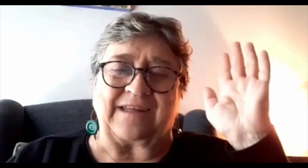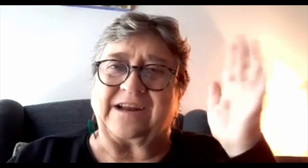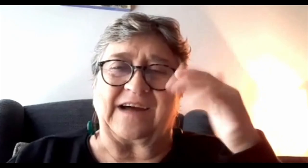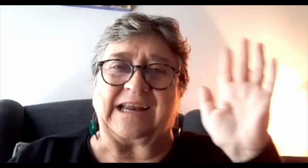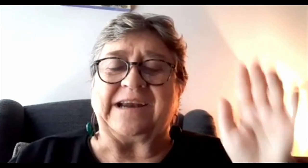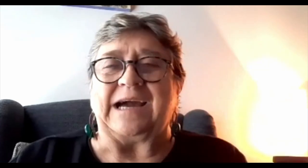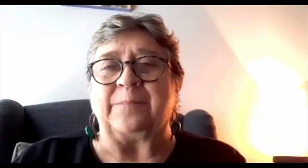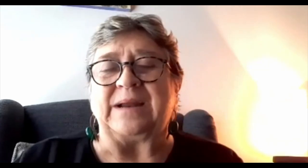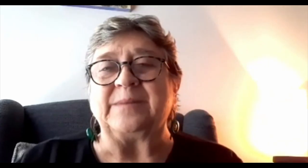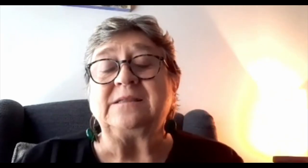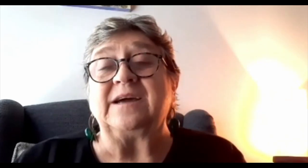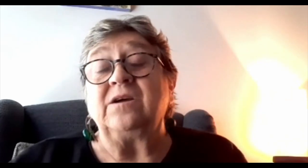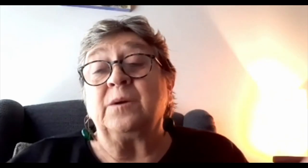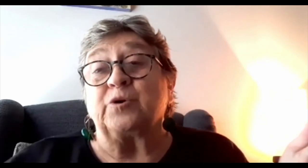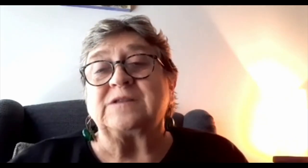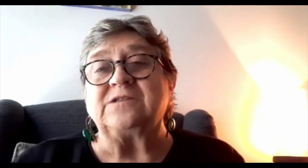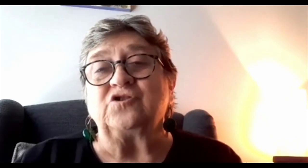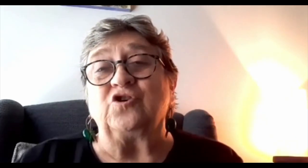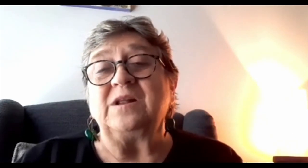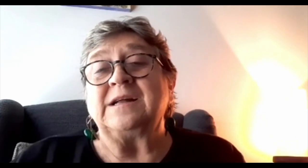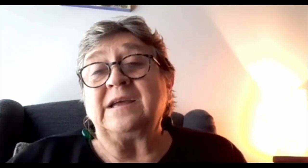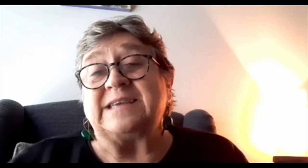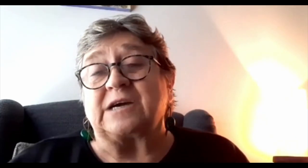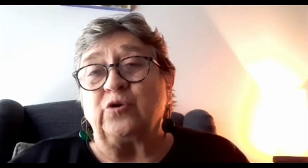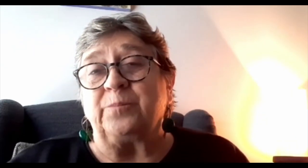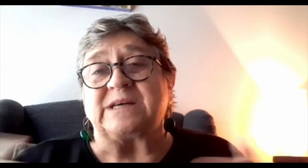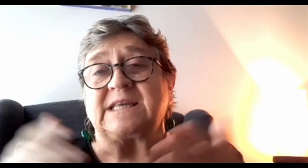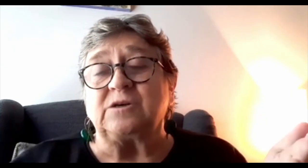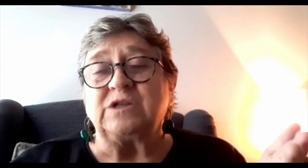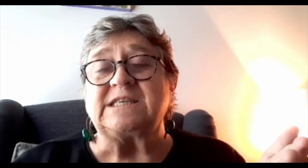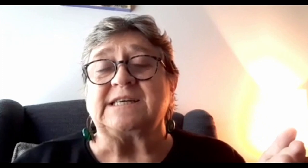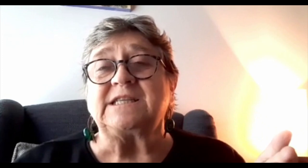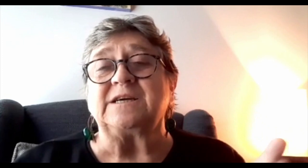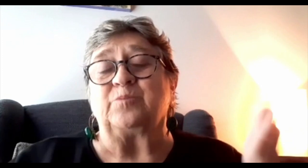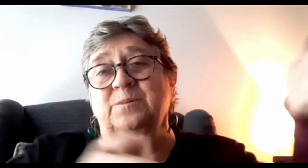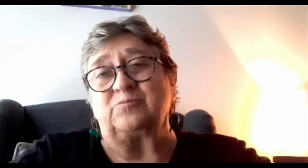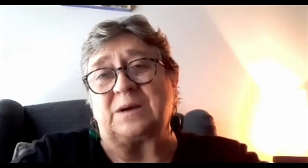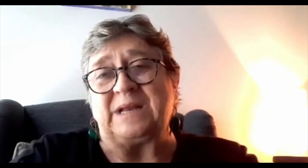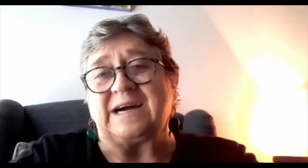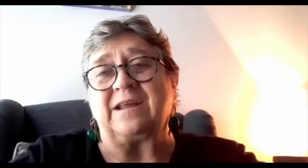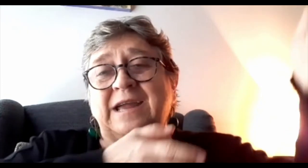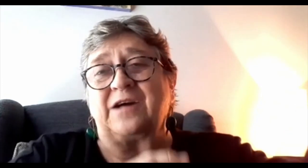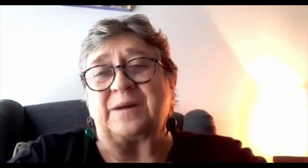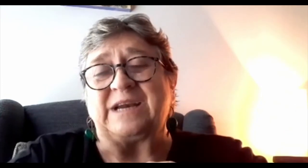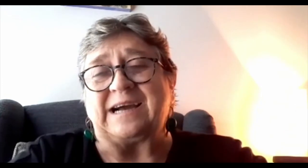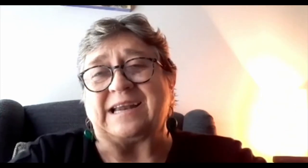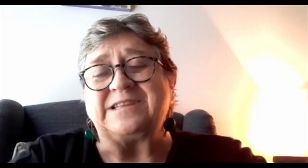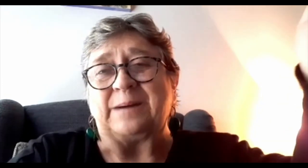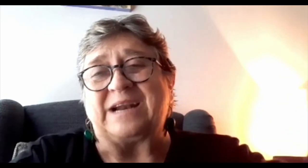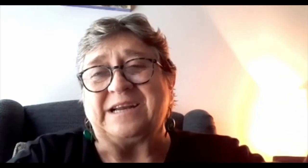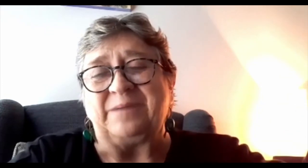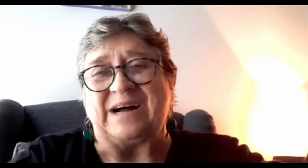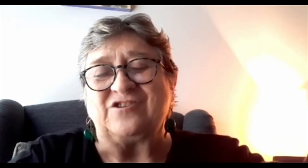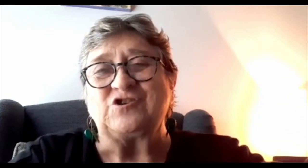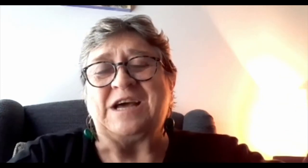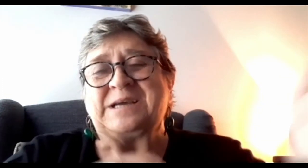la izquierda ganaría ampliamente. Por tanto, ya que Europa está hecha un desastre, pues vamos a mirar hacia América Latina